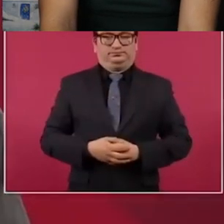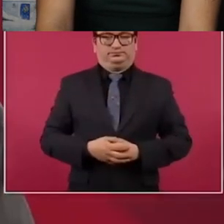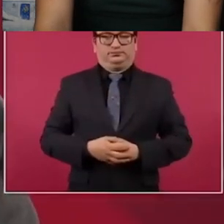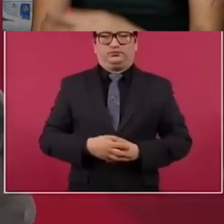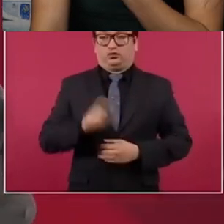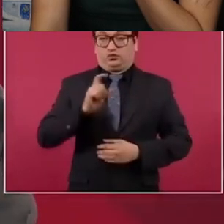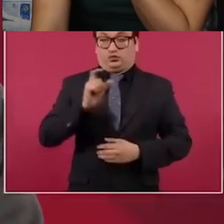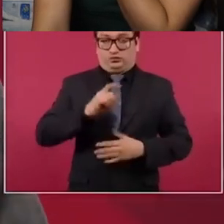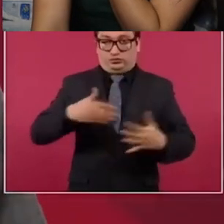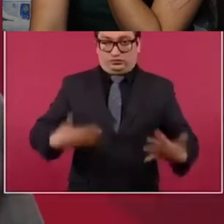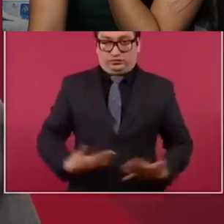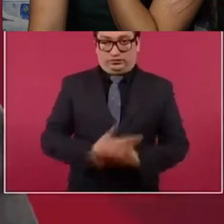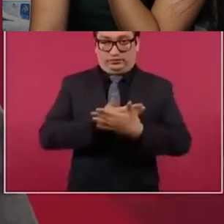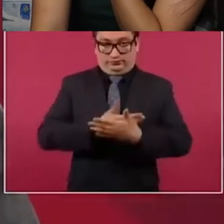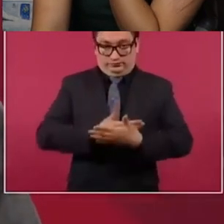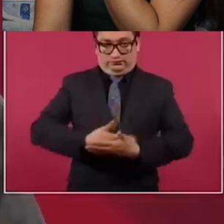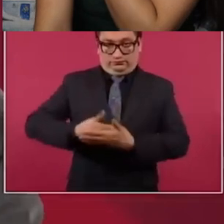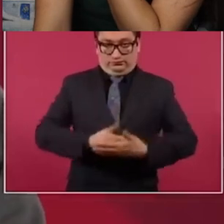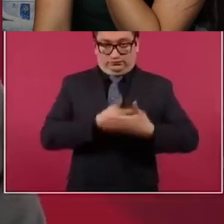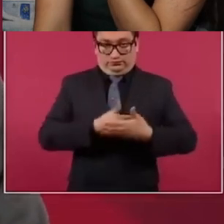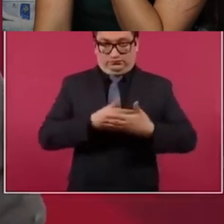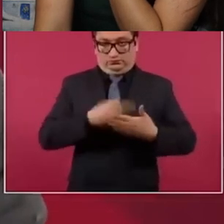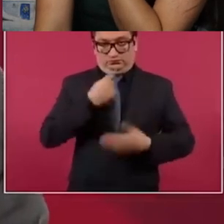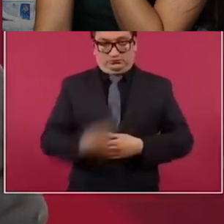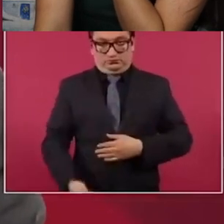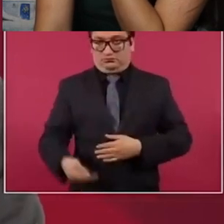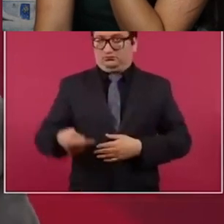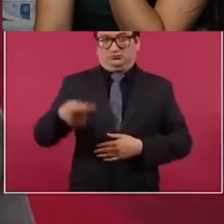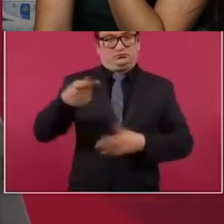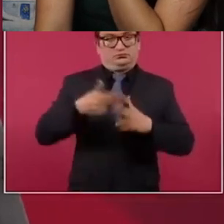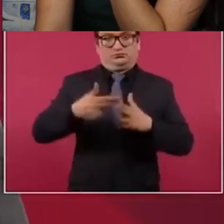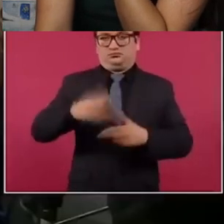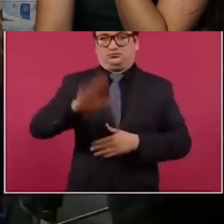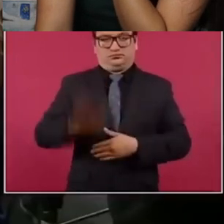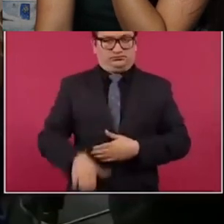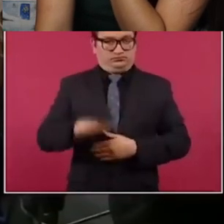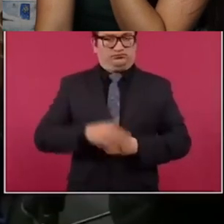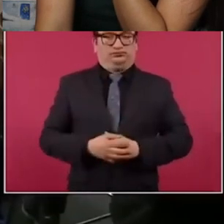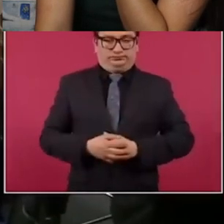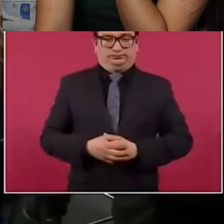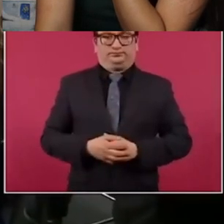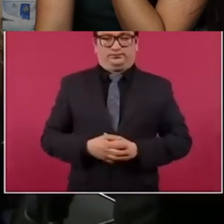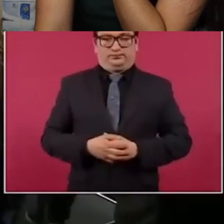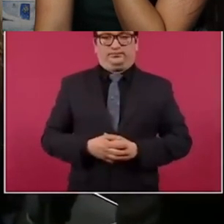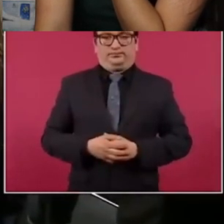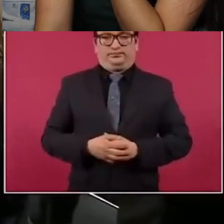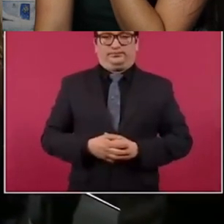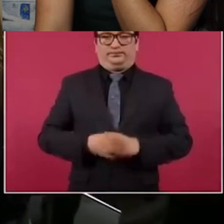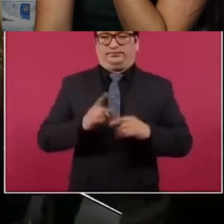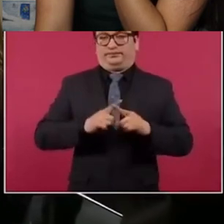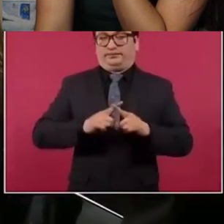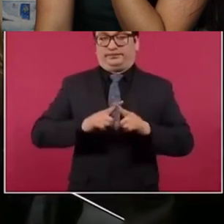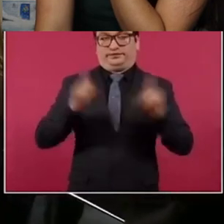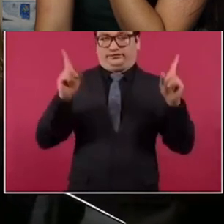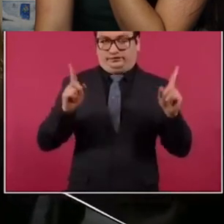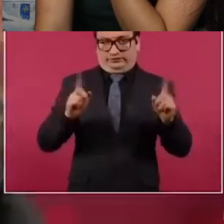desde que nace hasta que muere, desde la cuna hasta la tumba. Muy contrario